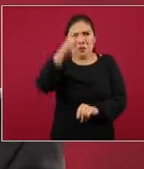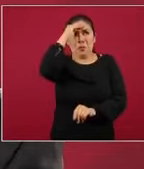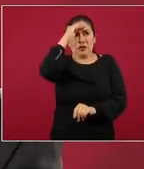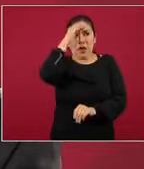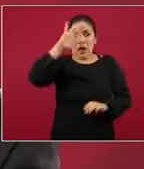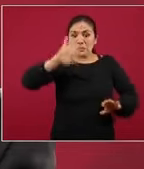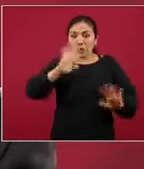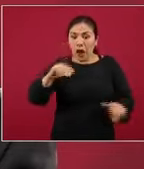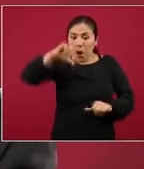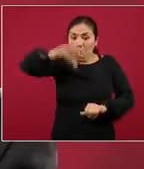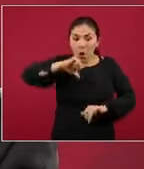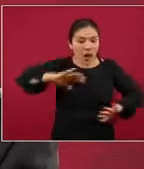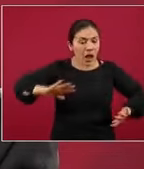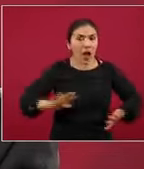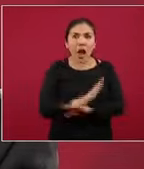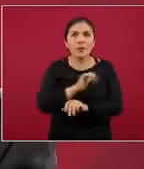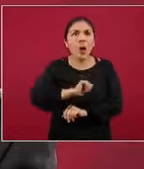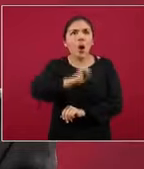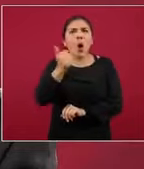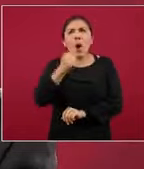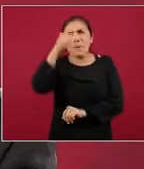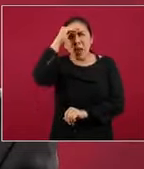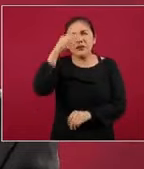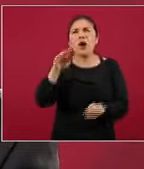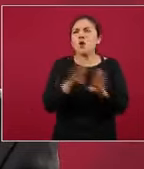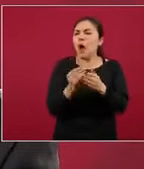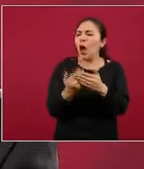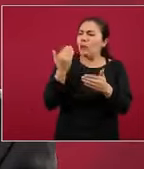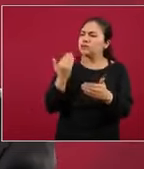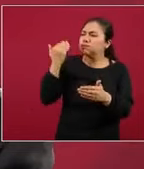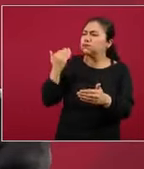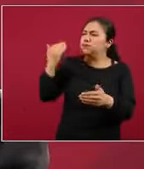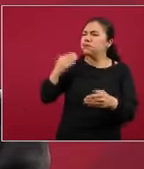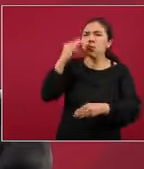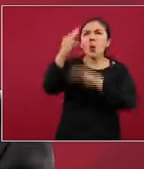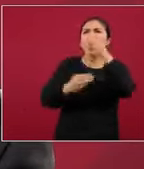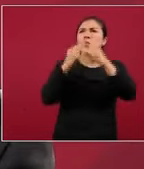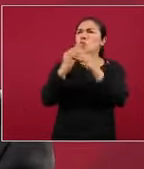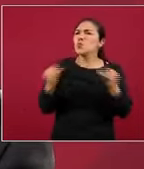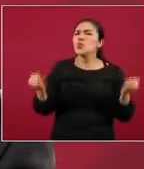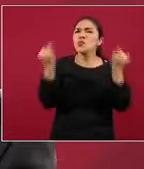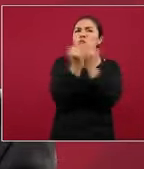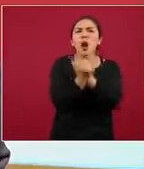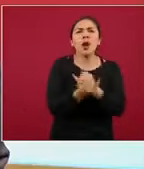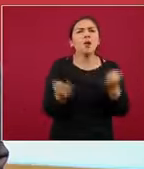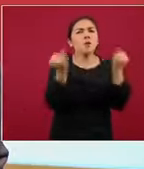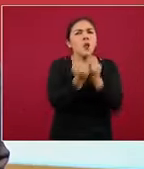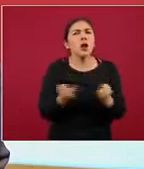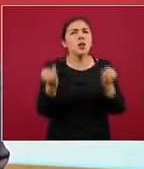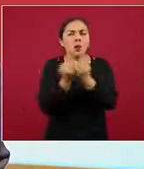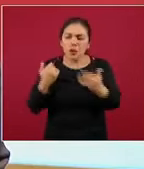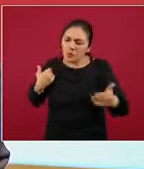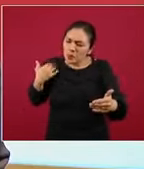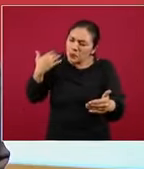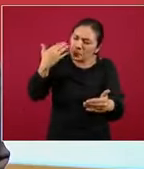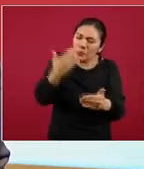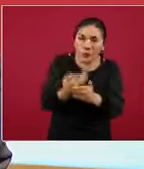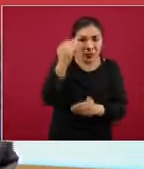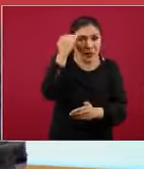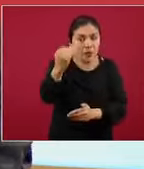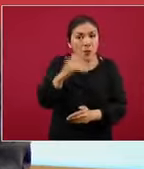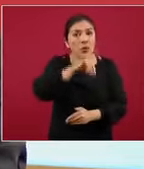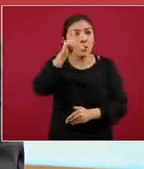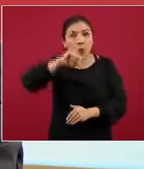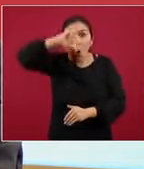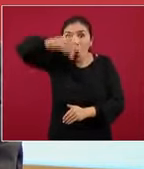un día para otro algo que ha sido tan consistente en todo el mundo y que ha sido tan consistente a lo largo de toda la pandemia